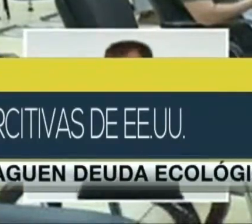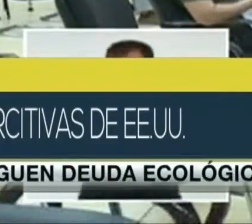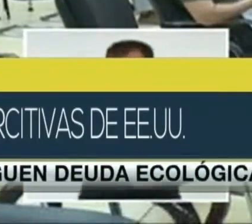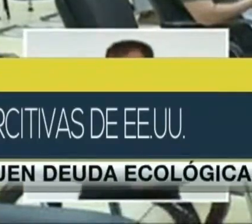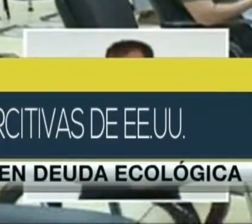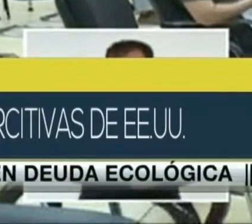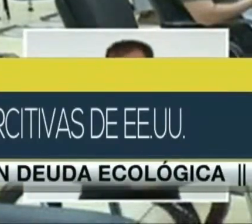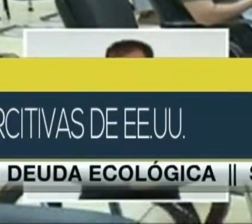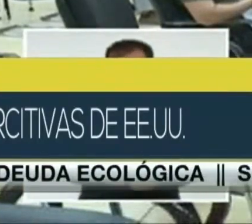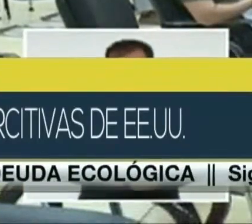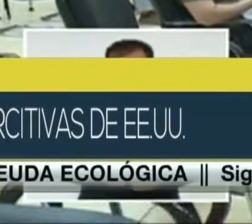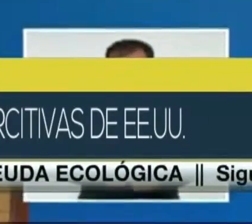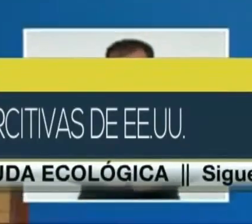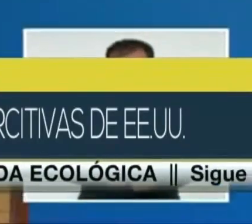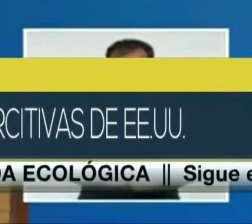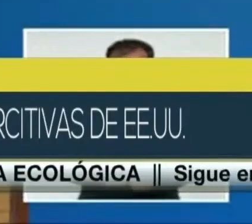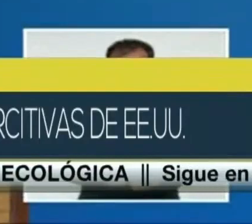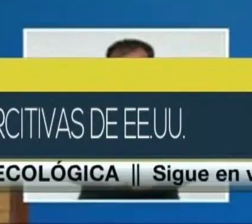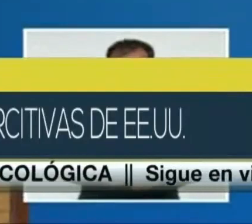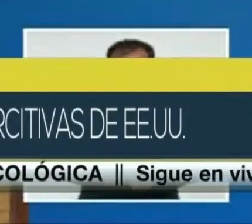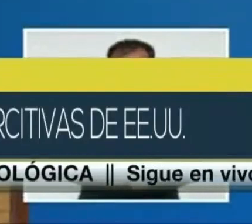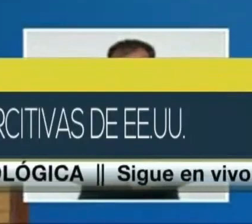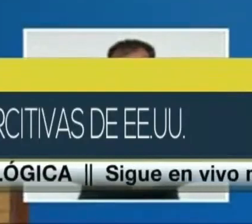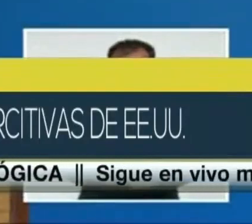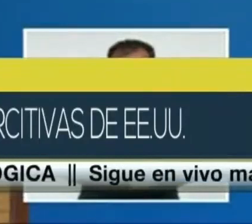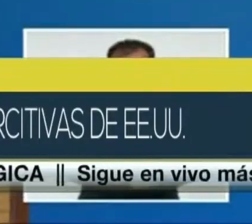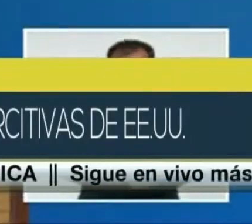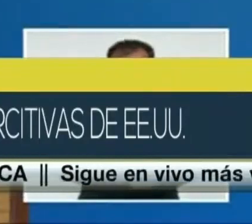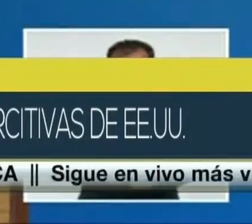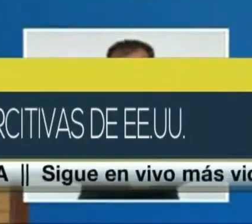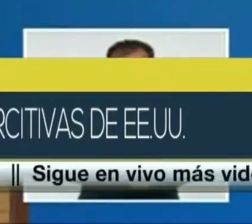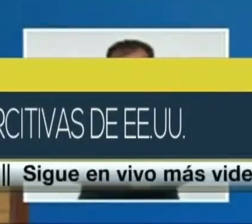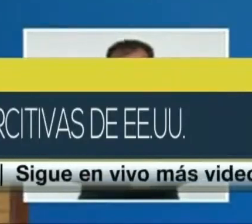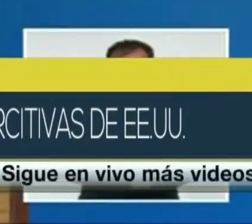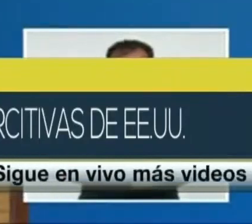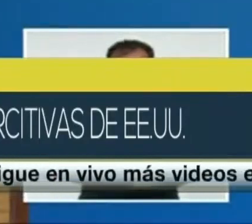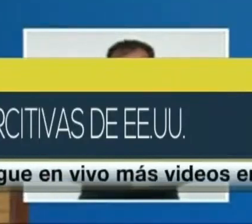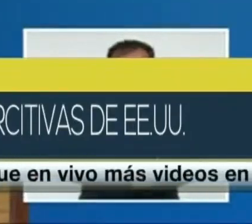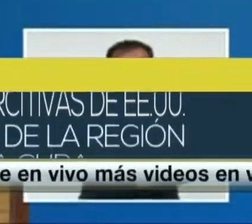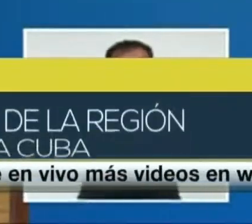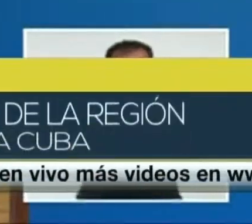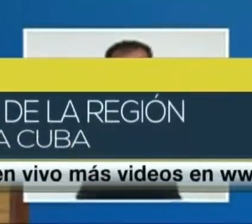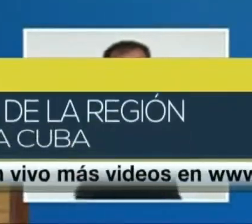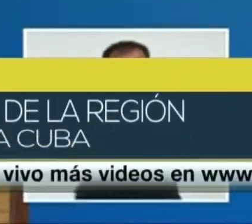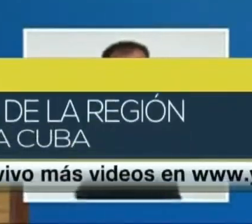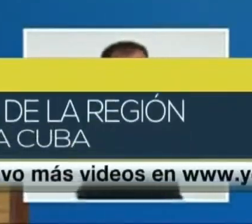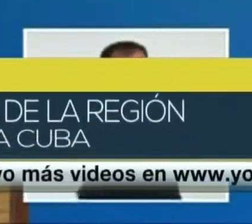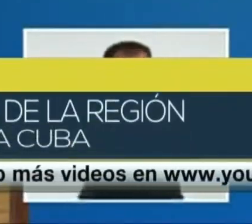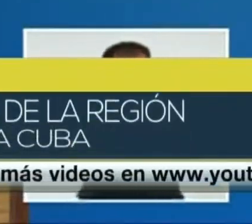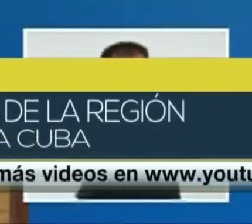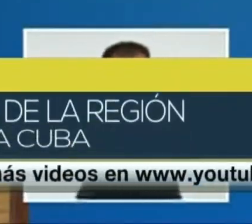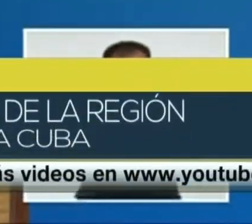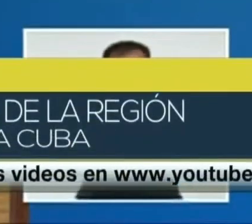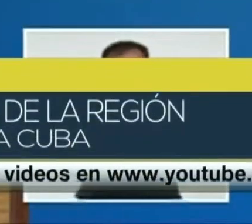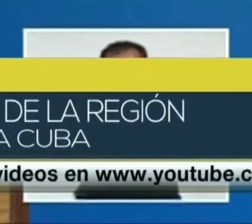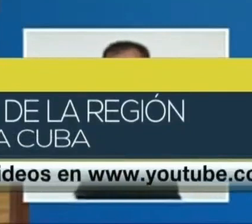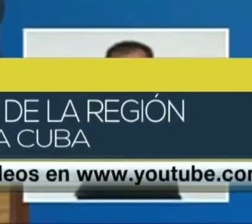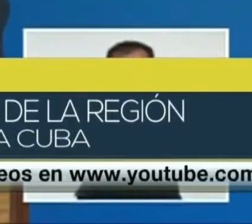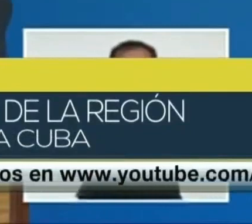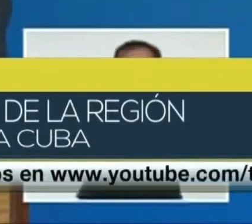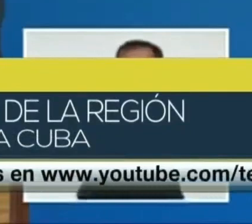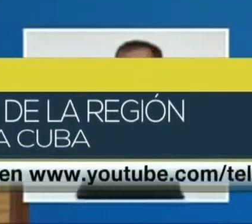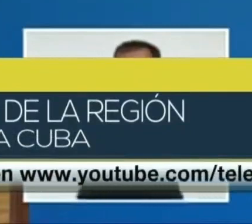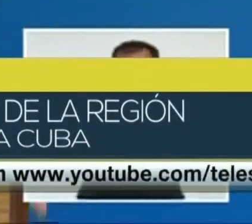flotilla de medios navales desde los Estados Unidos hasta la